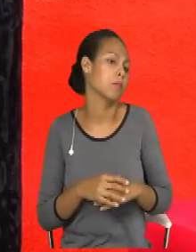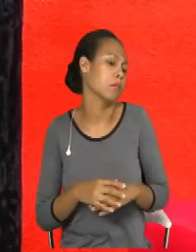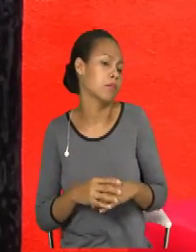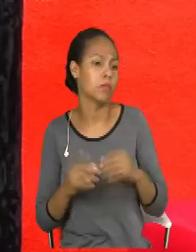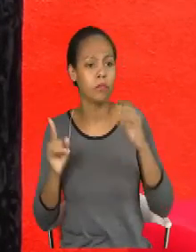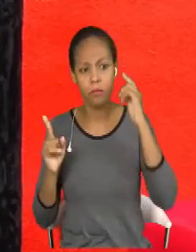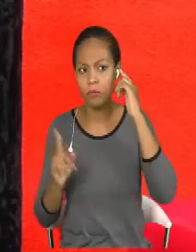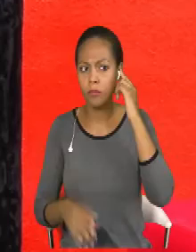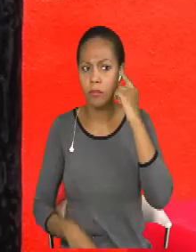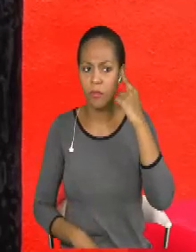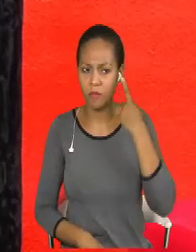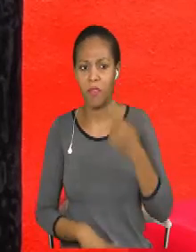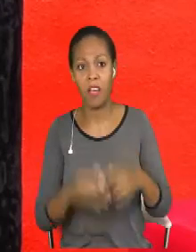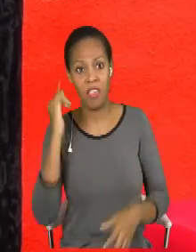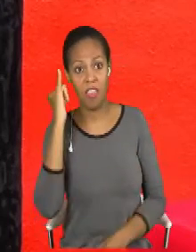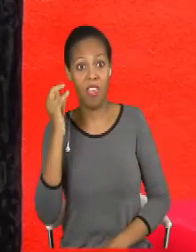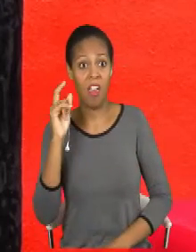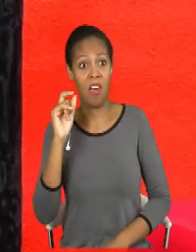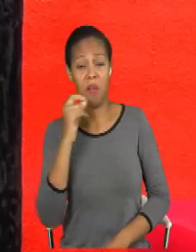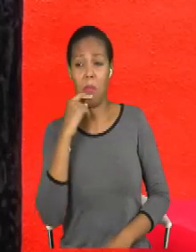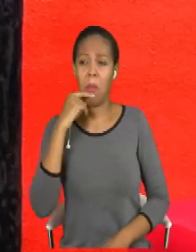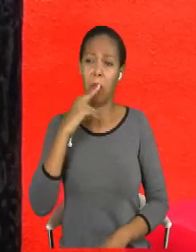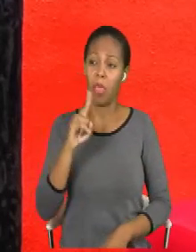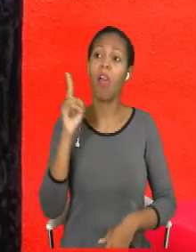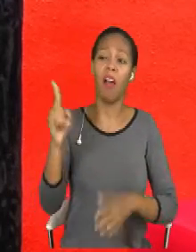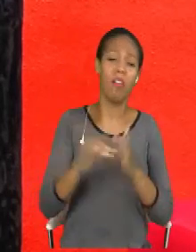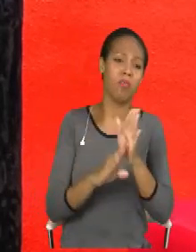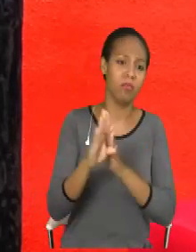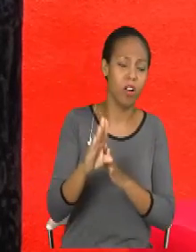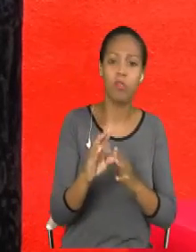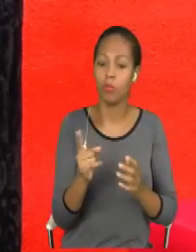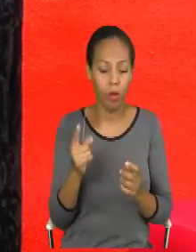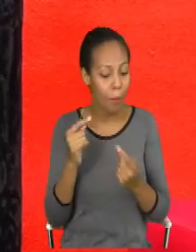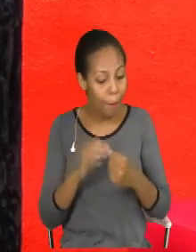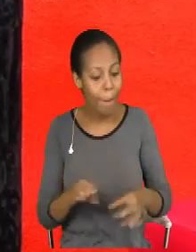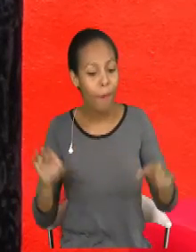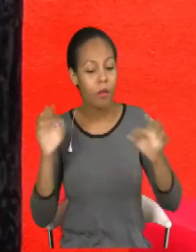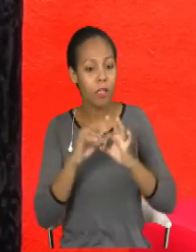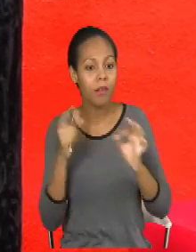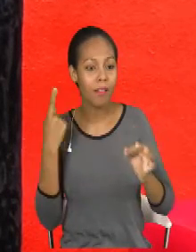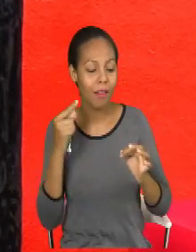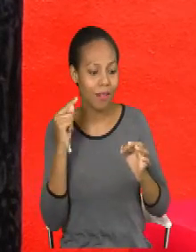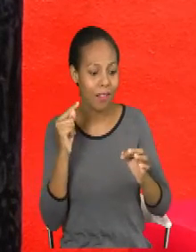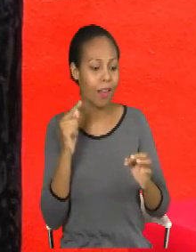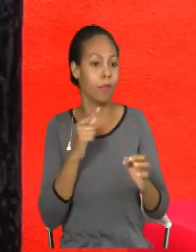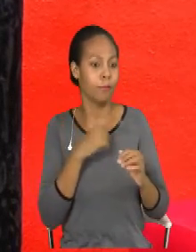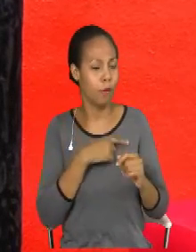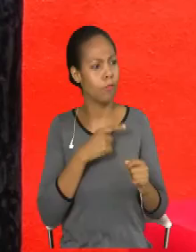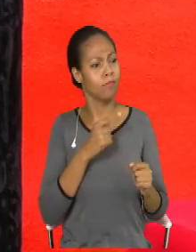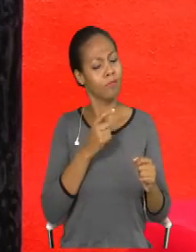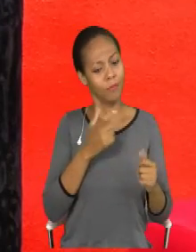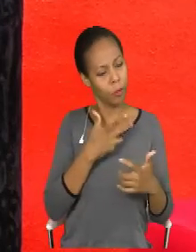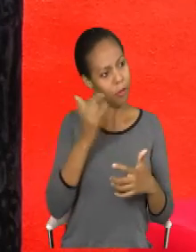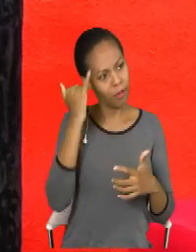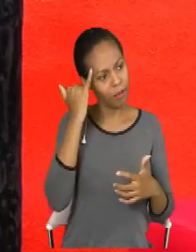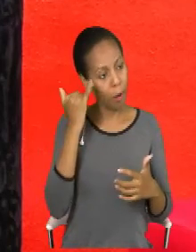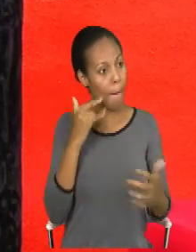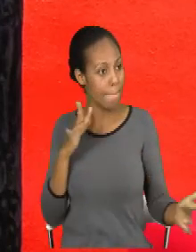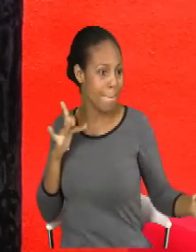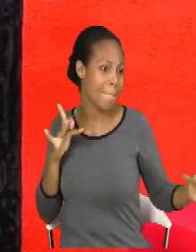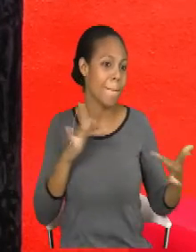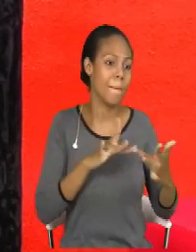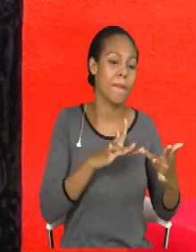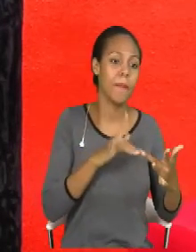rara, sino esa idea que se conecte con un punto de dolor, como observé hace unos días en